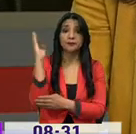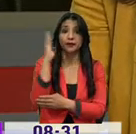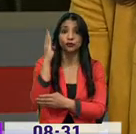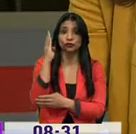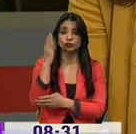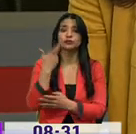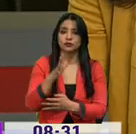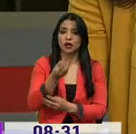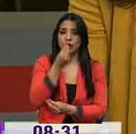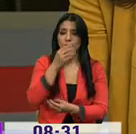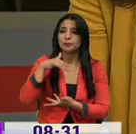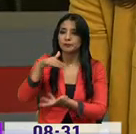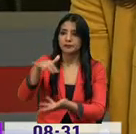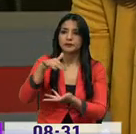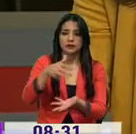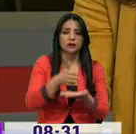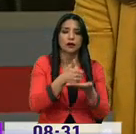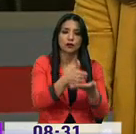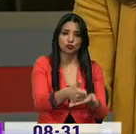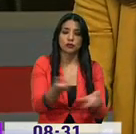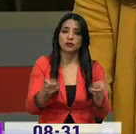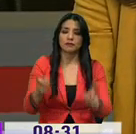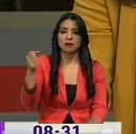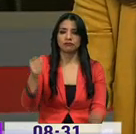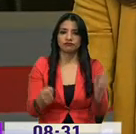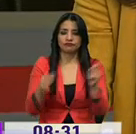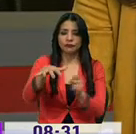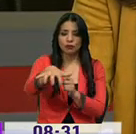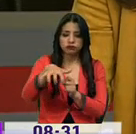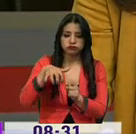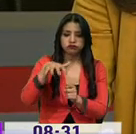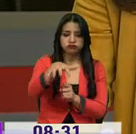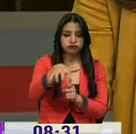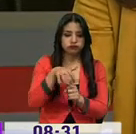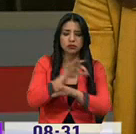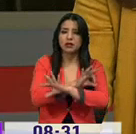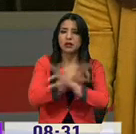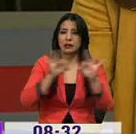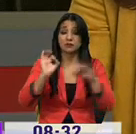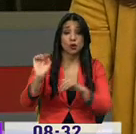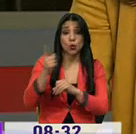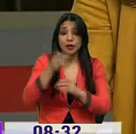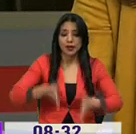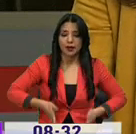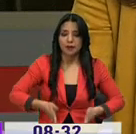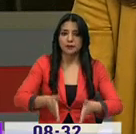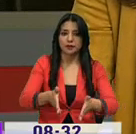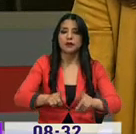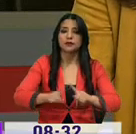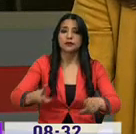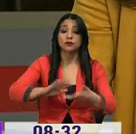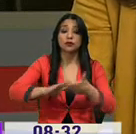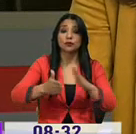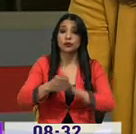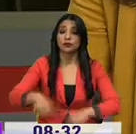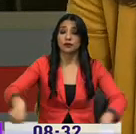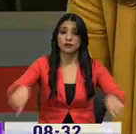con raciones de comida mientras maquinaria pesada trabaja en la limpieza de la única vía que conecta a varias poblaciones